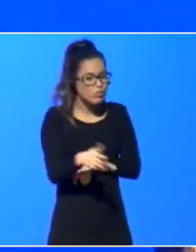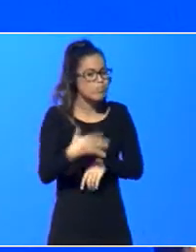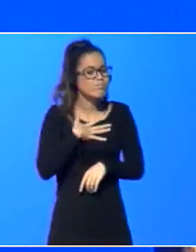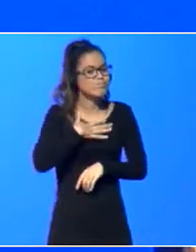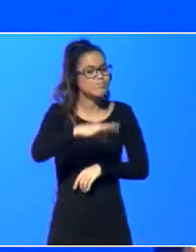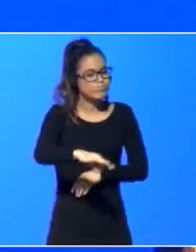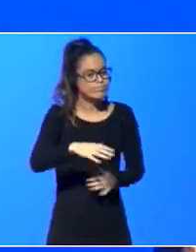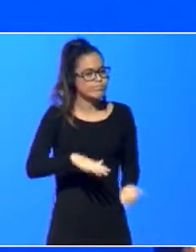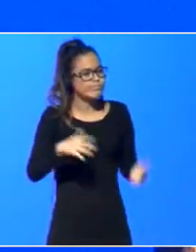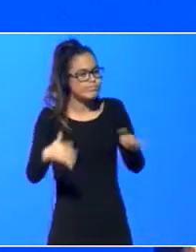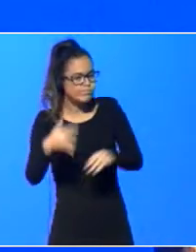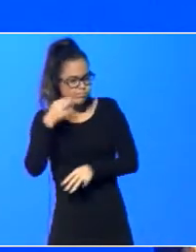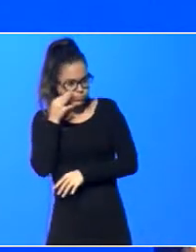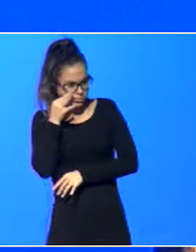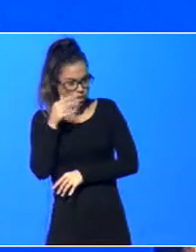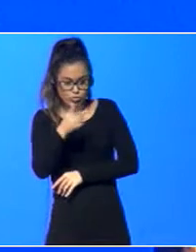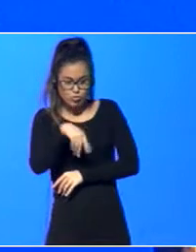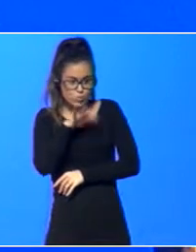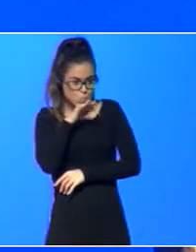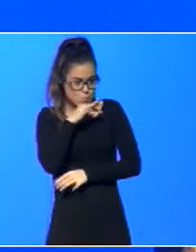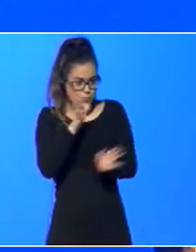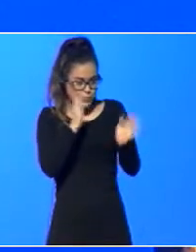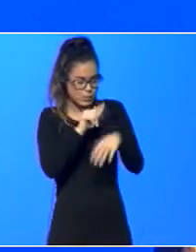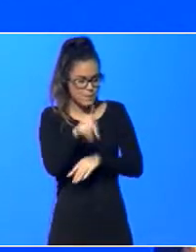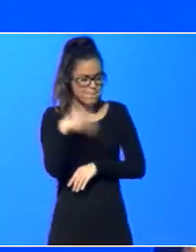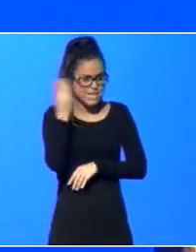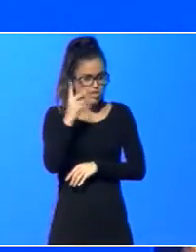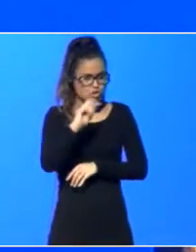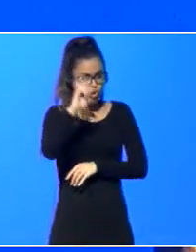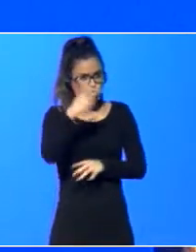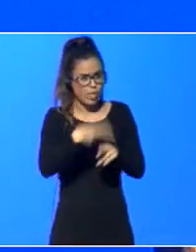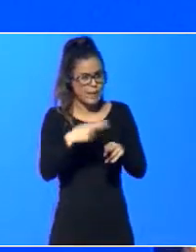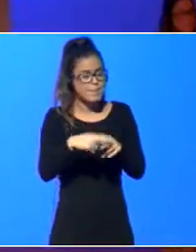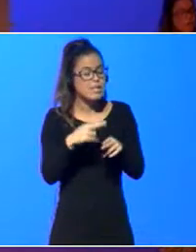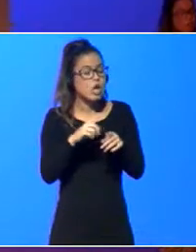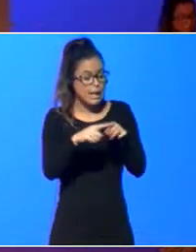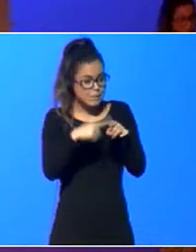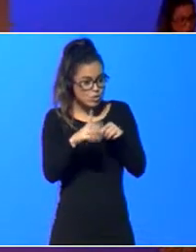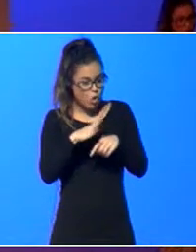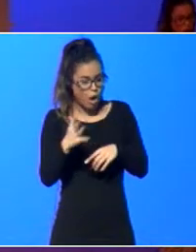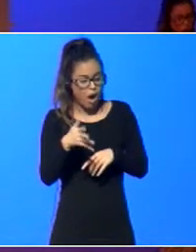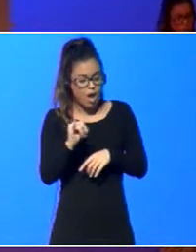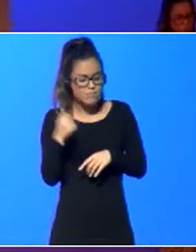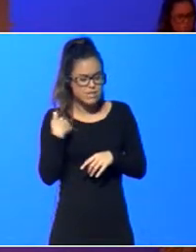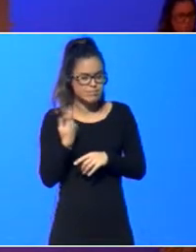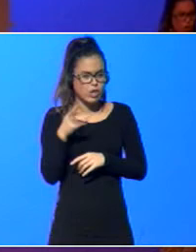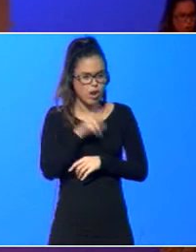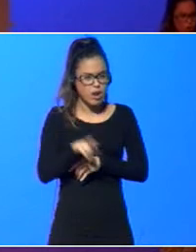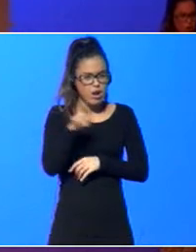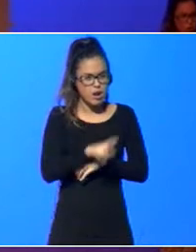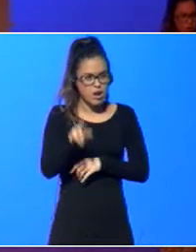no tenemos. Creo que hay otro elemento que yo lo he dicho cada vez que puedo, pero con muy poco éxito. Hay que